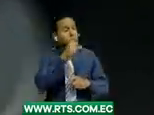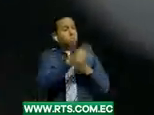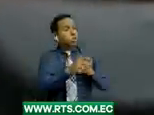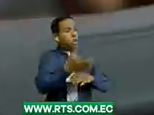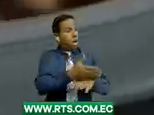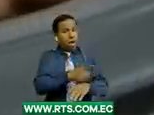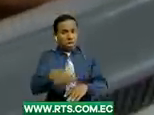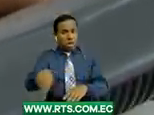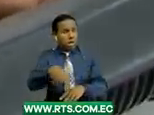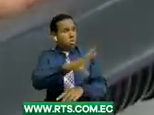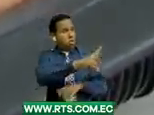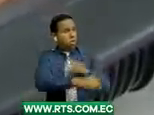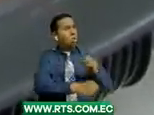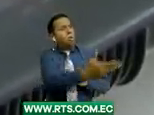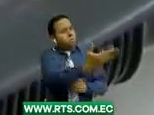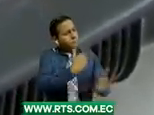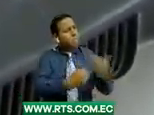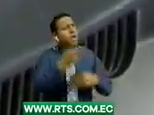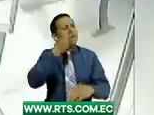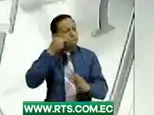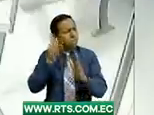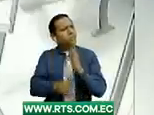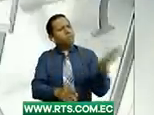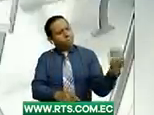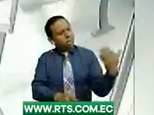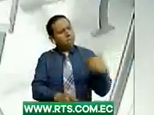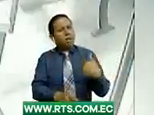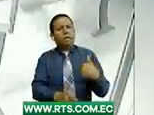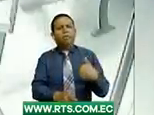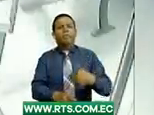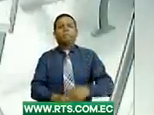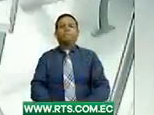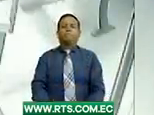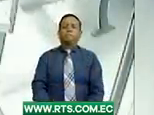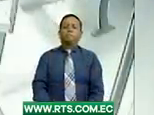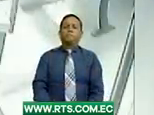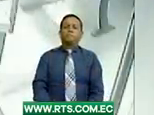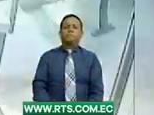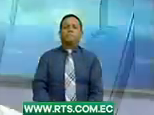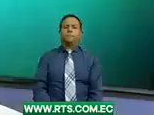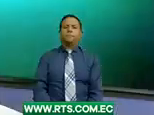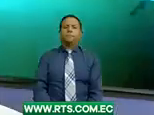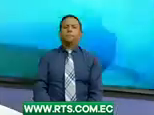VC Portete para identificarlos, informó Charlie Quisado.